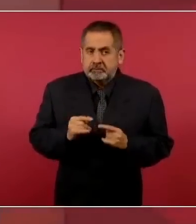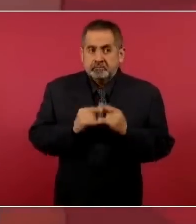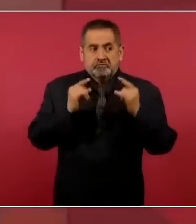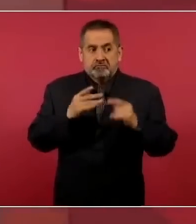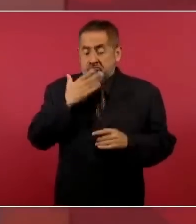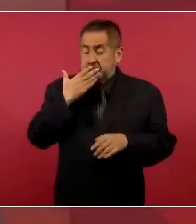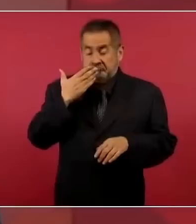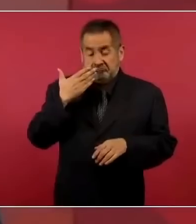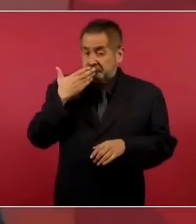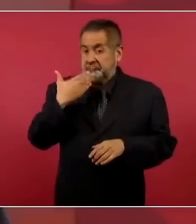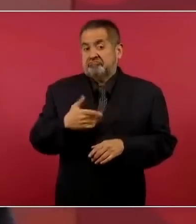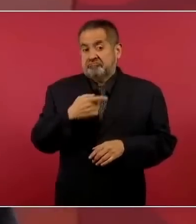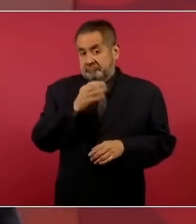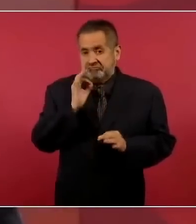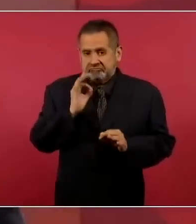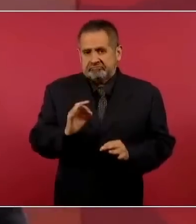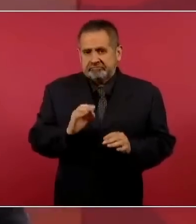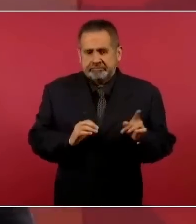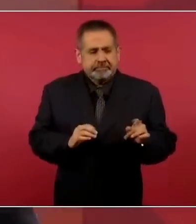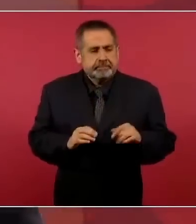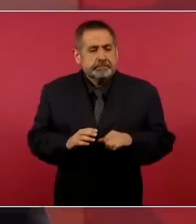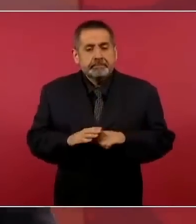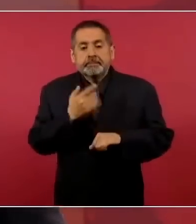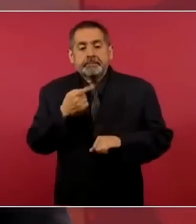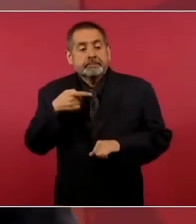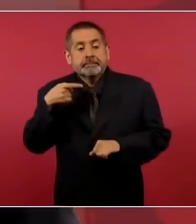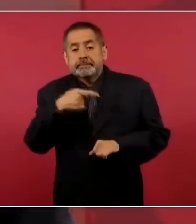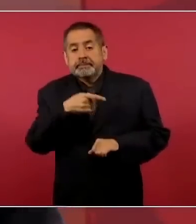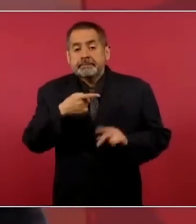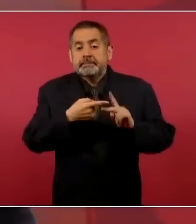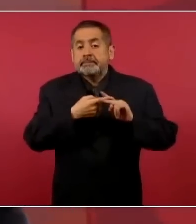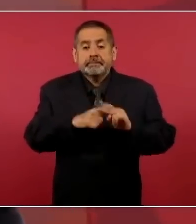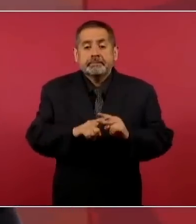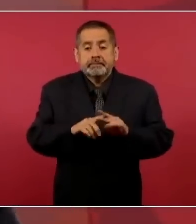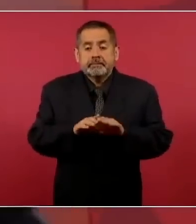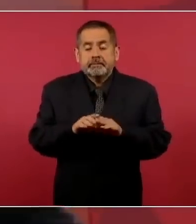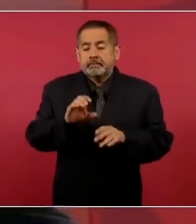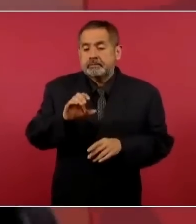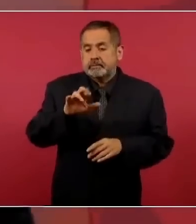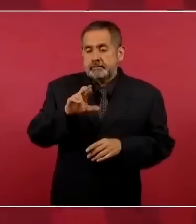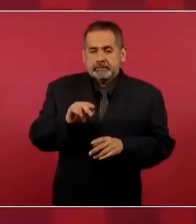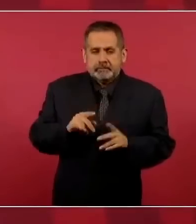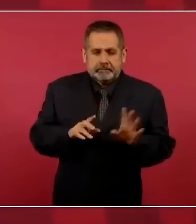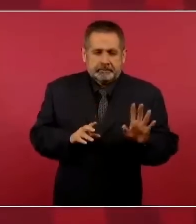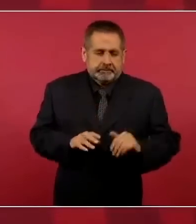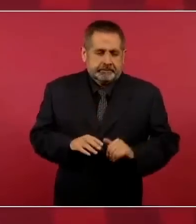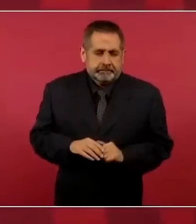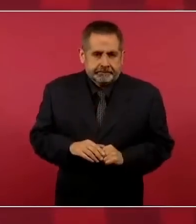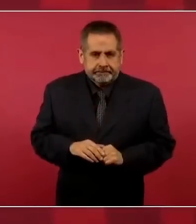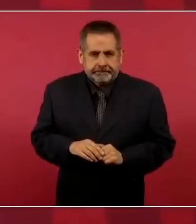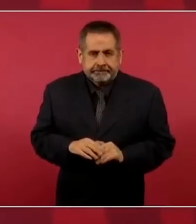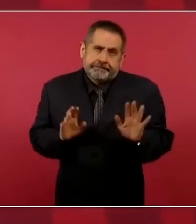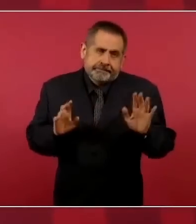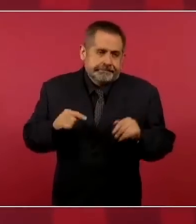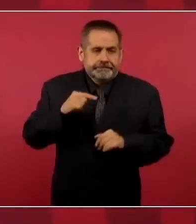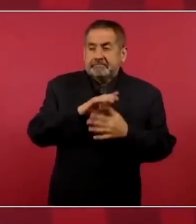históricas, porque él empezó, va a decir